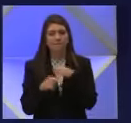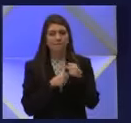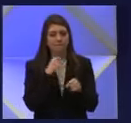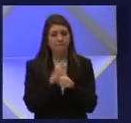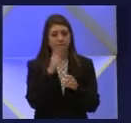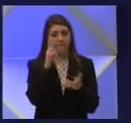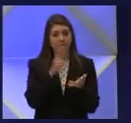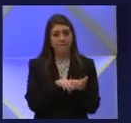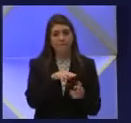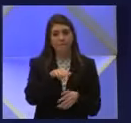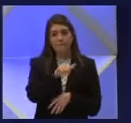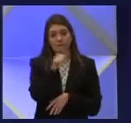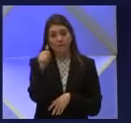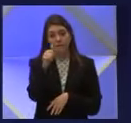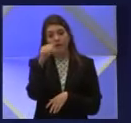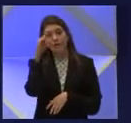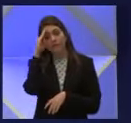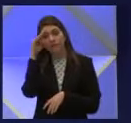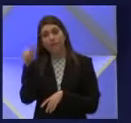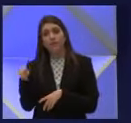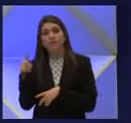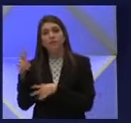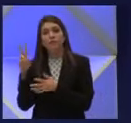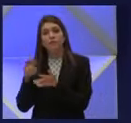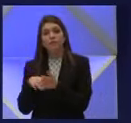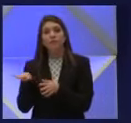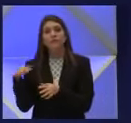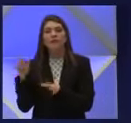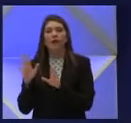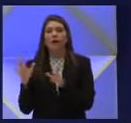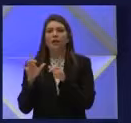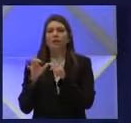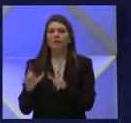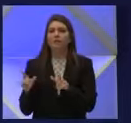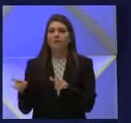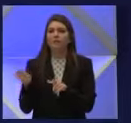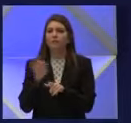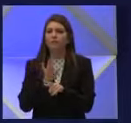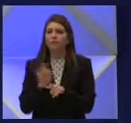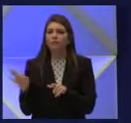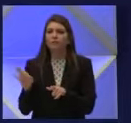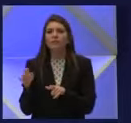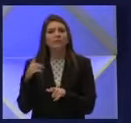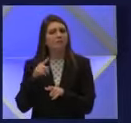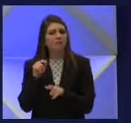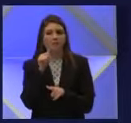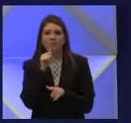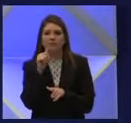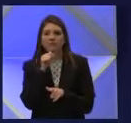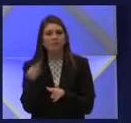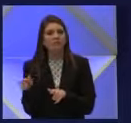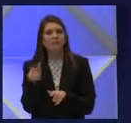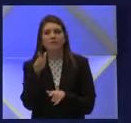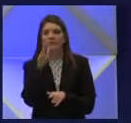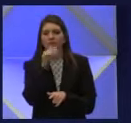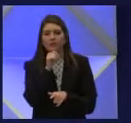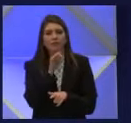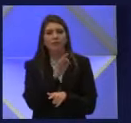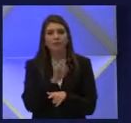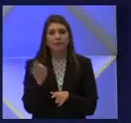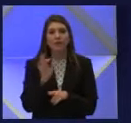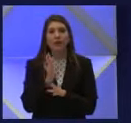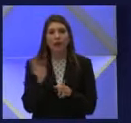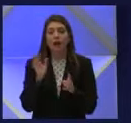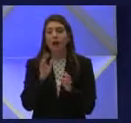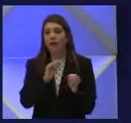2014 ya estarían listas estas cápsulas y todavía no son operativas estamos a fines de